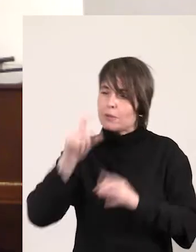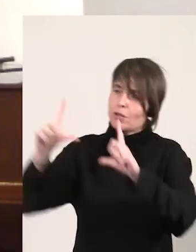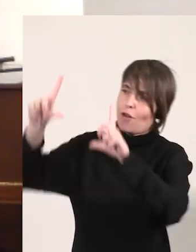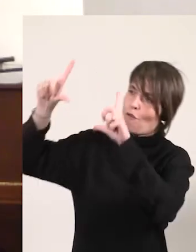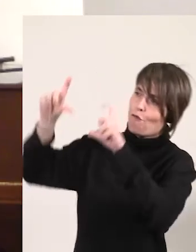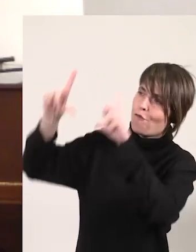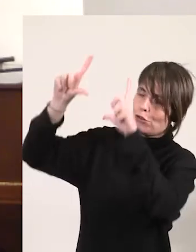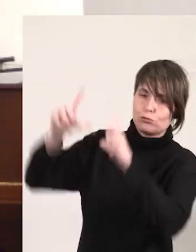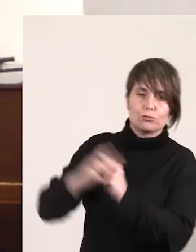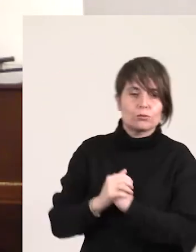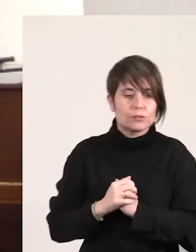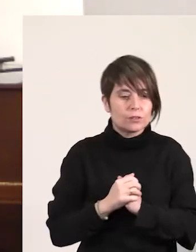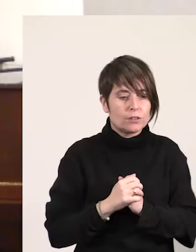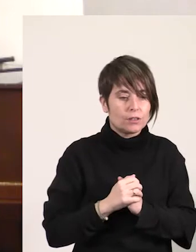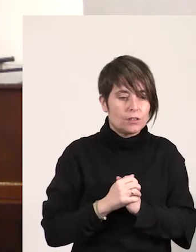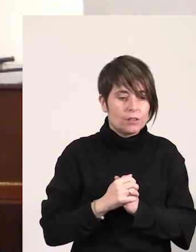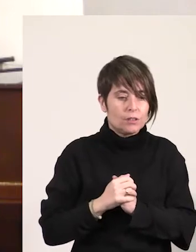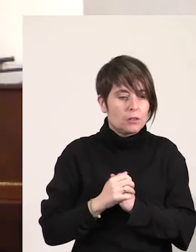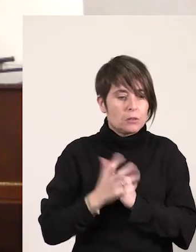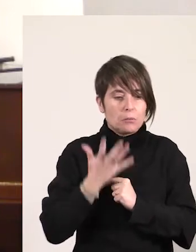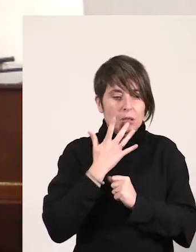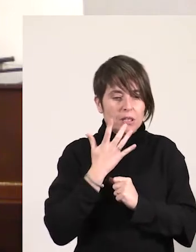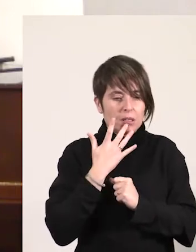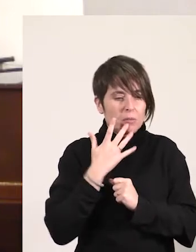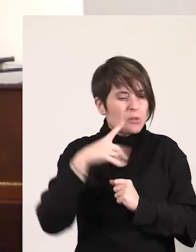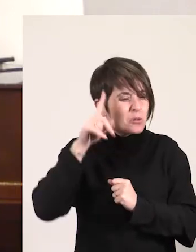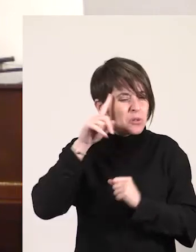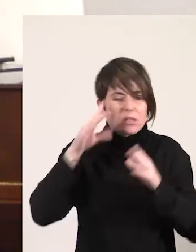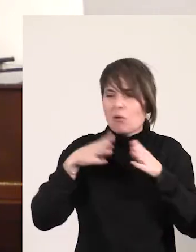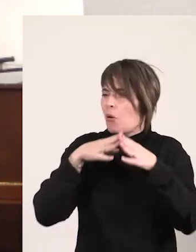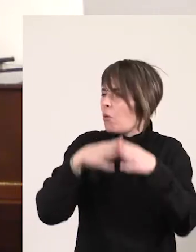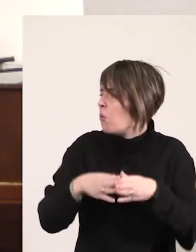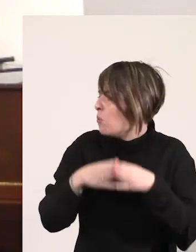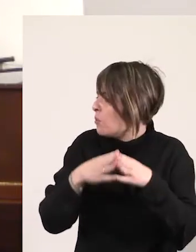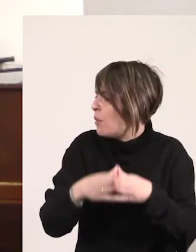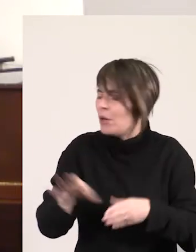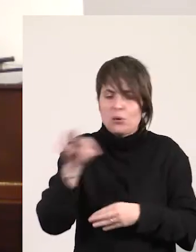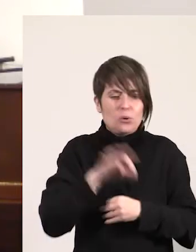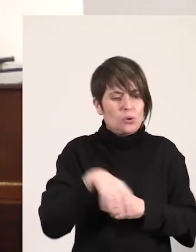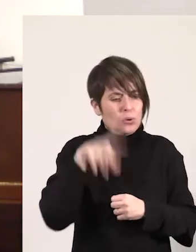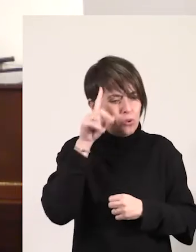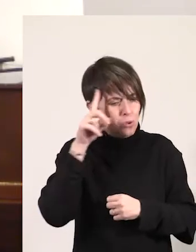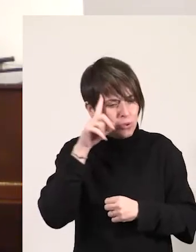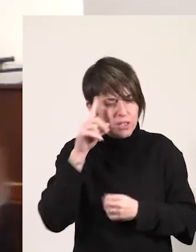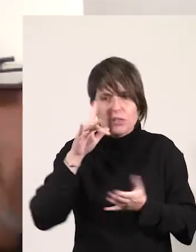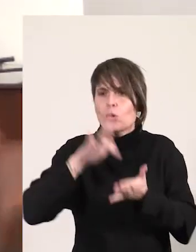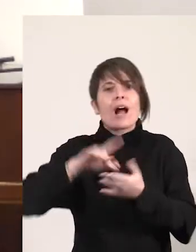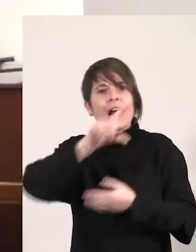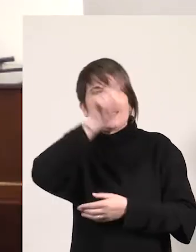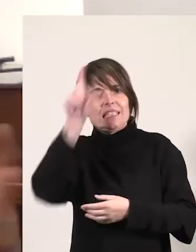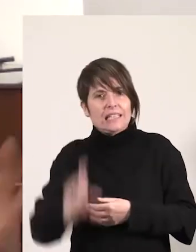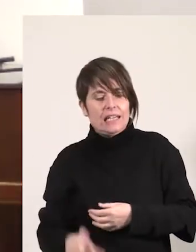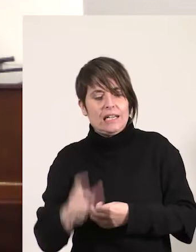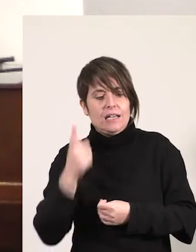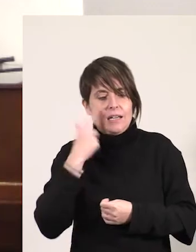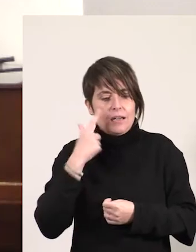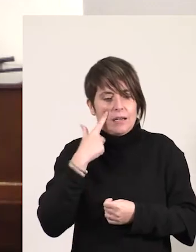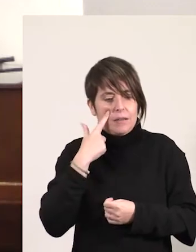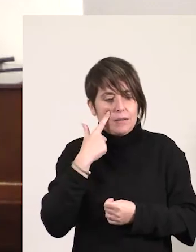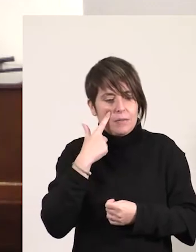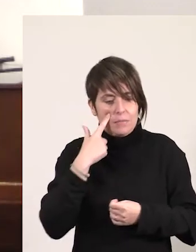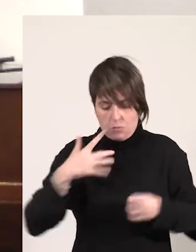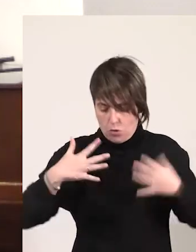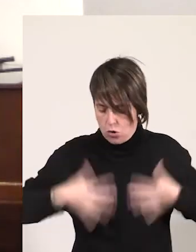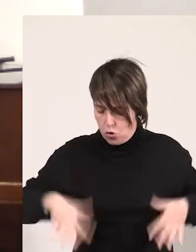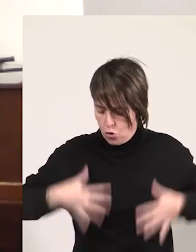baloncesto. Entonces, alguien les hizo una foto rodeados de, cuando estaban en, están de crucero, no sé, de gira, yo que sé, estaban en un punto